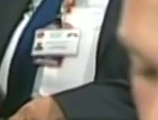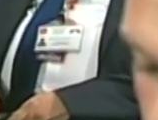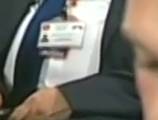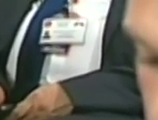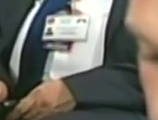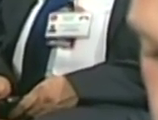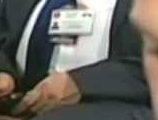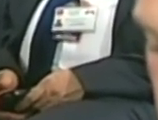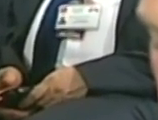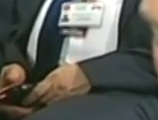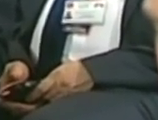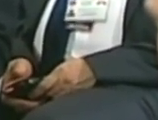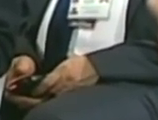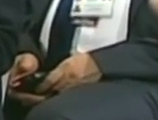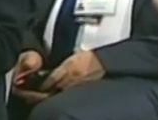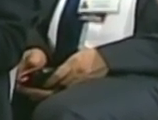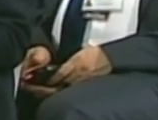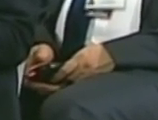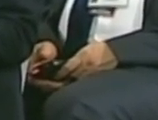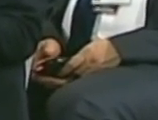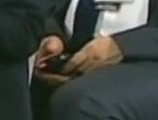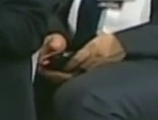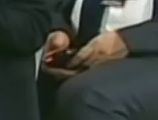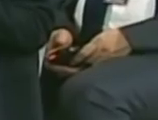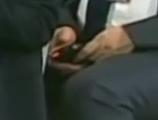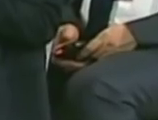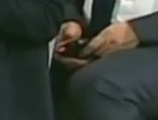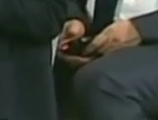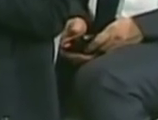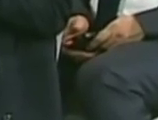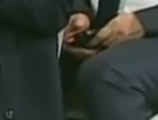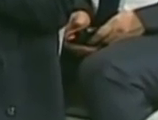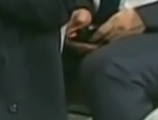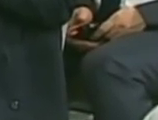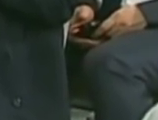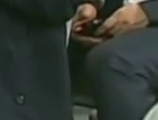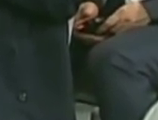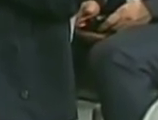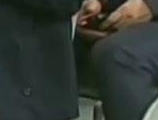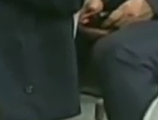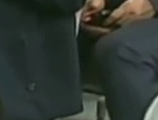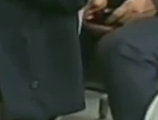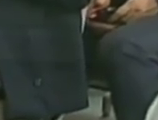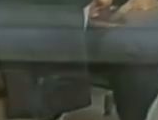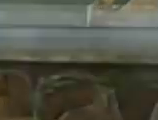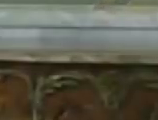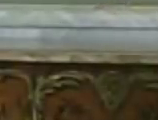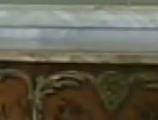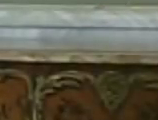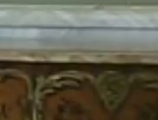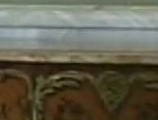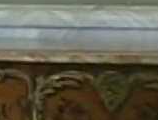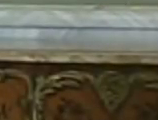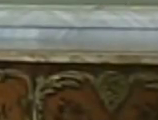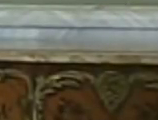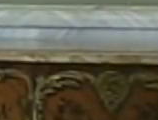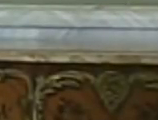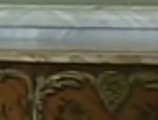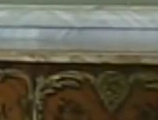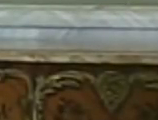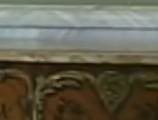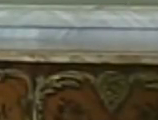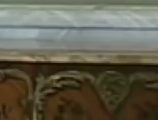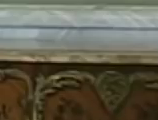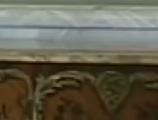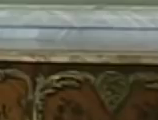ha compartido nuestras ideas en esos acontecimientos. Esto es una postura muy noble por Venezuela, que está demostrando